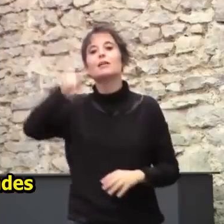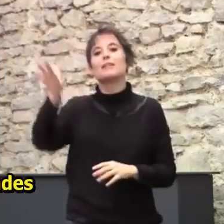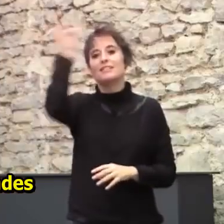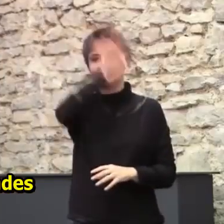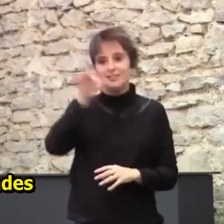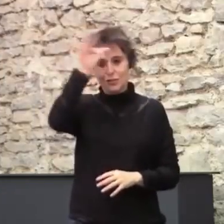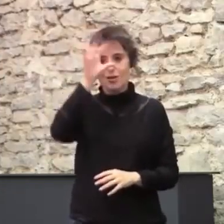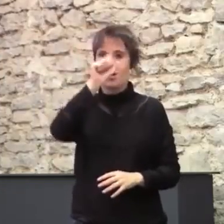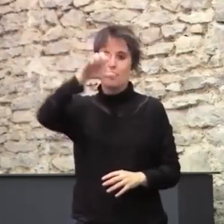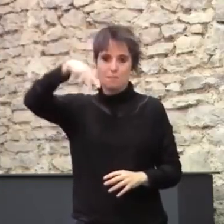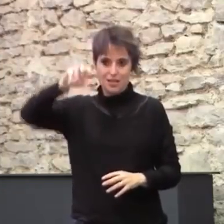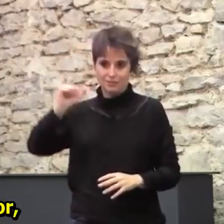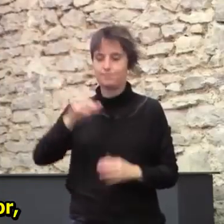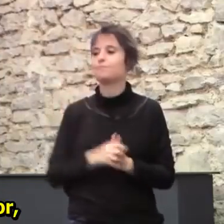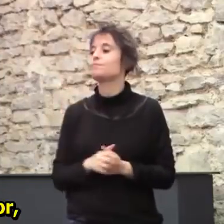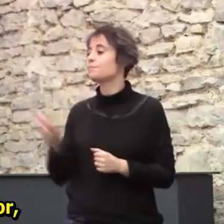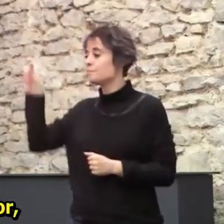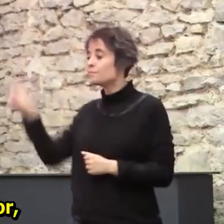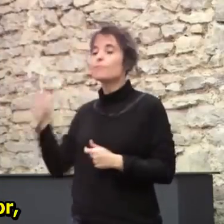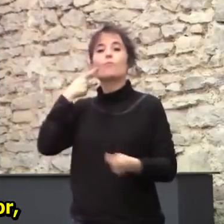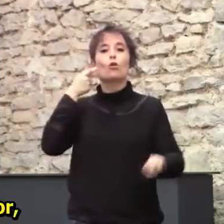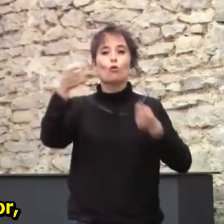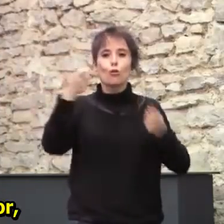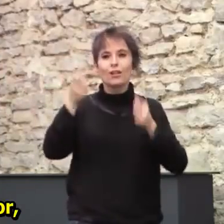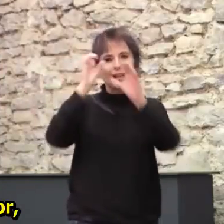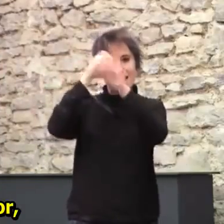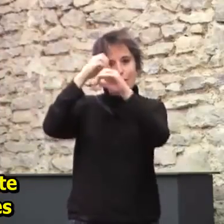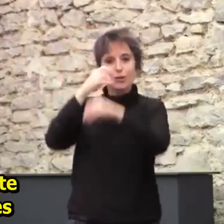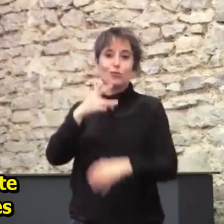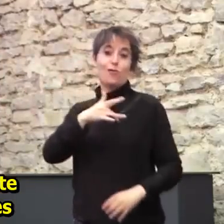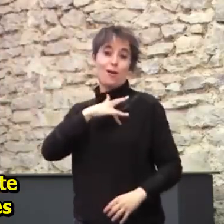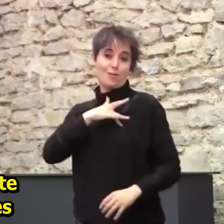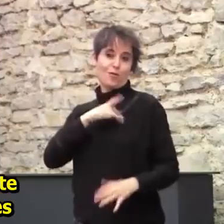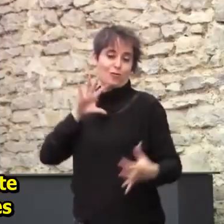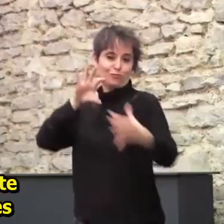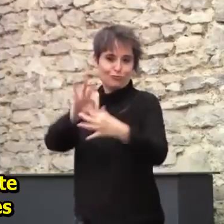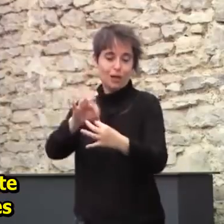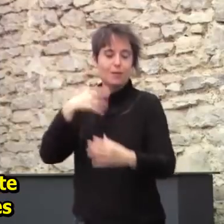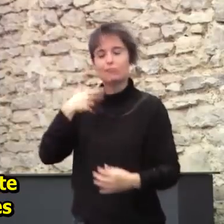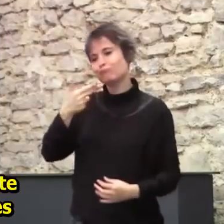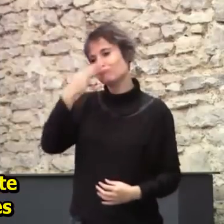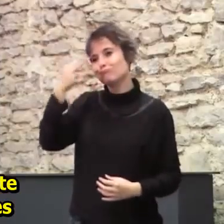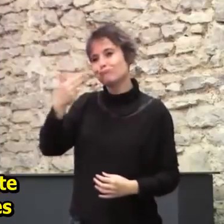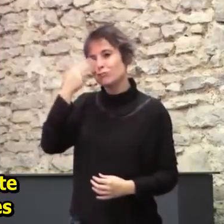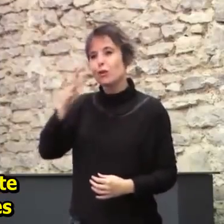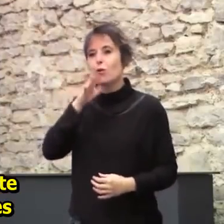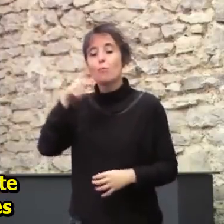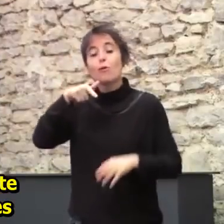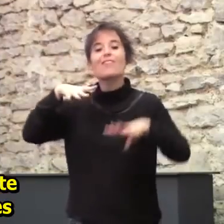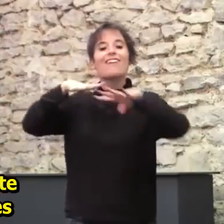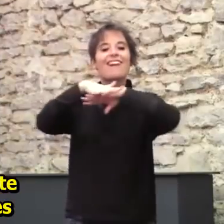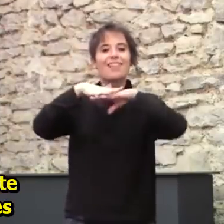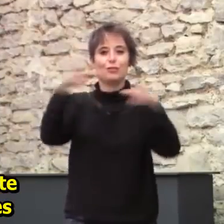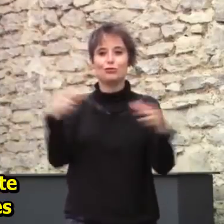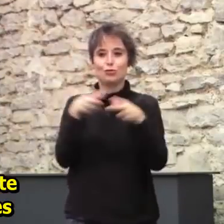teoría queer. ¿Vale? Ella coordina el Laboratorio del Amor, que me ha parecido súper interesante porque es una red